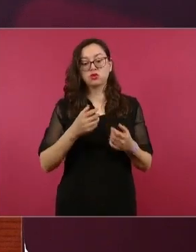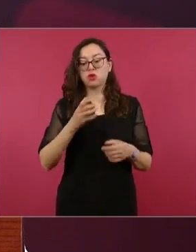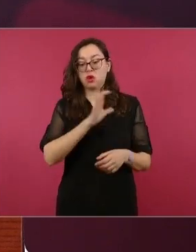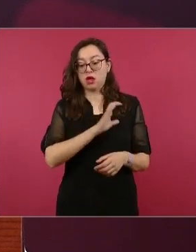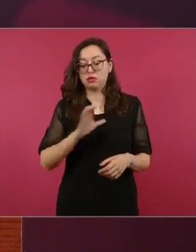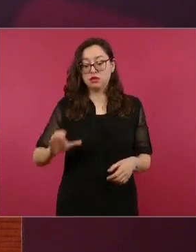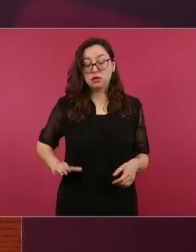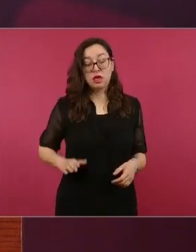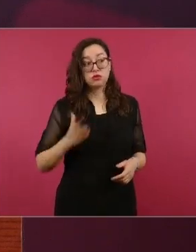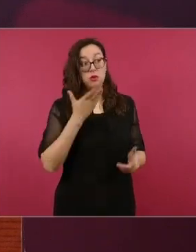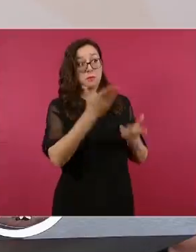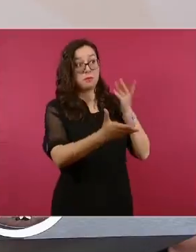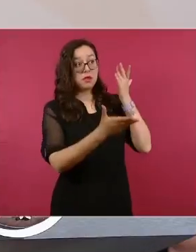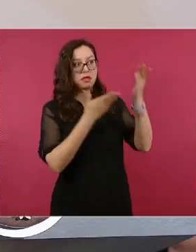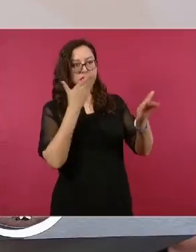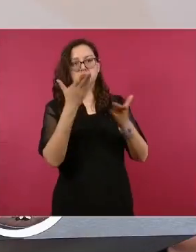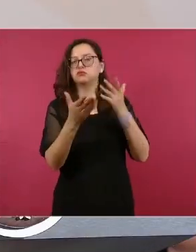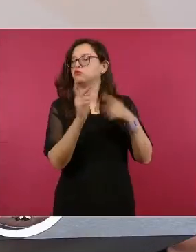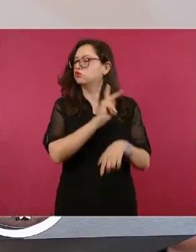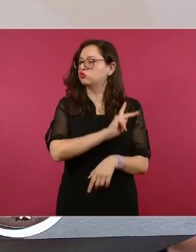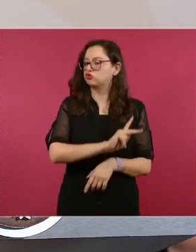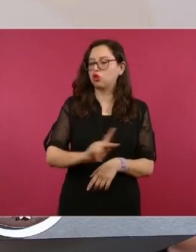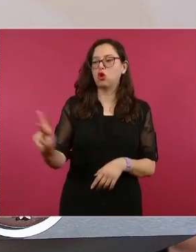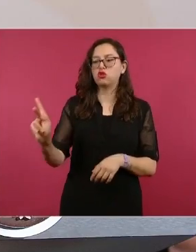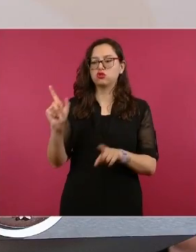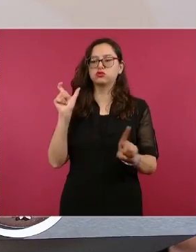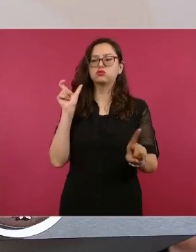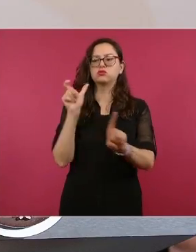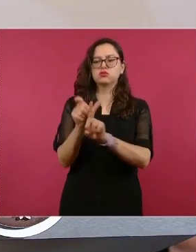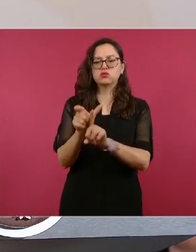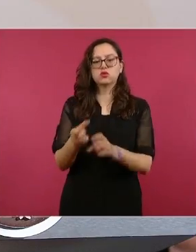de protección que nos han llegado y que son